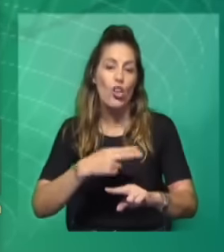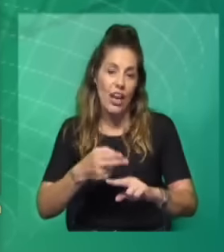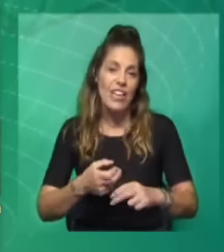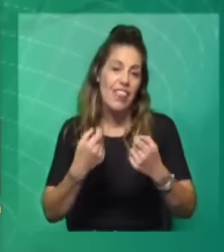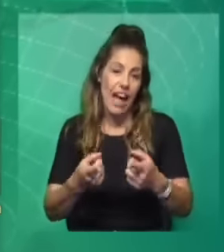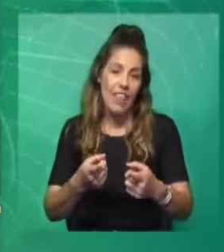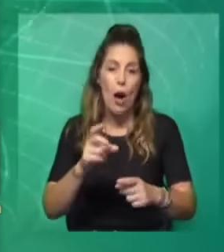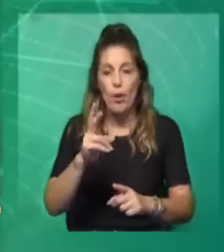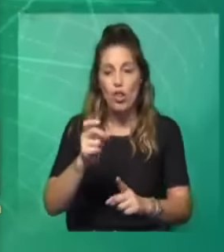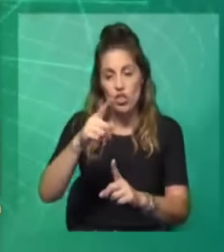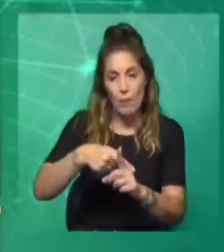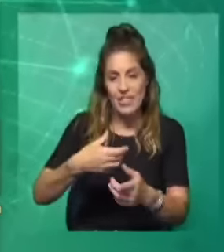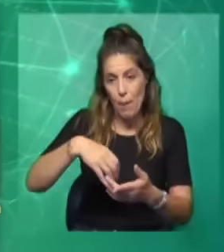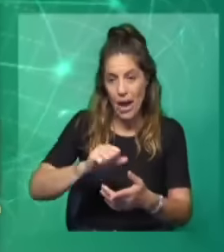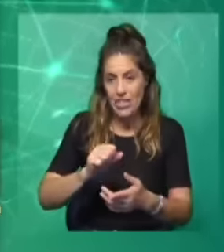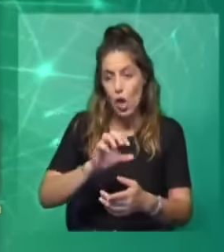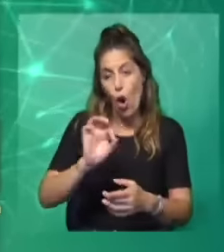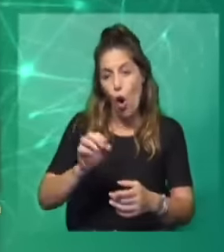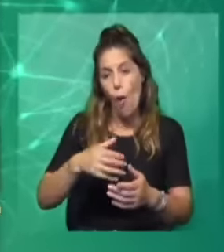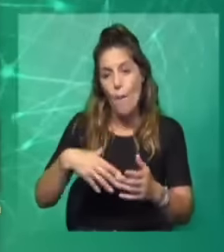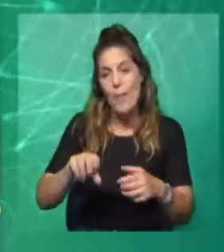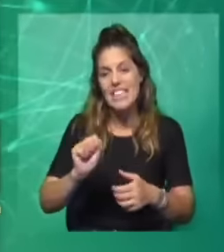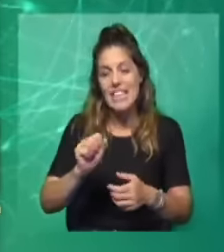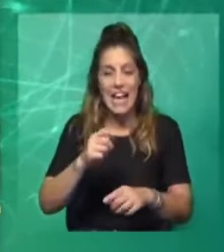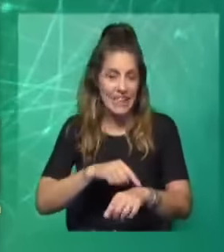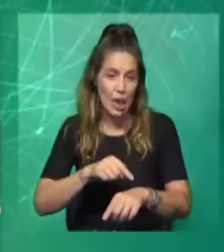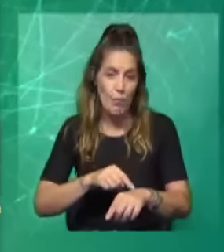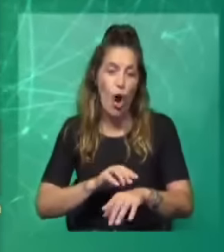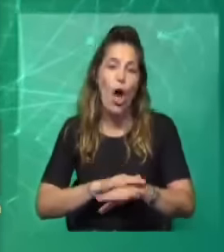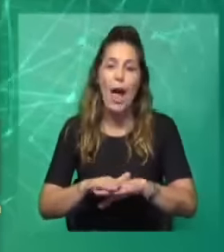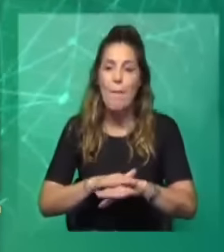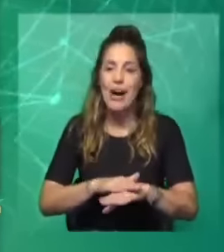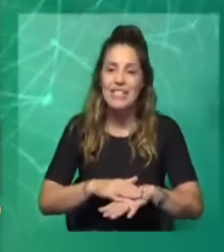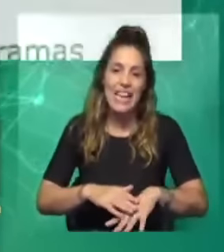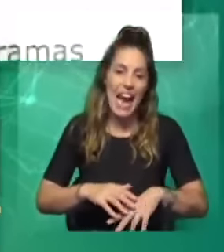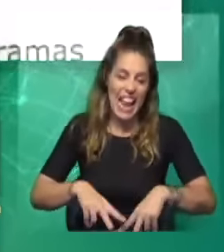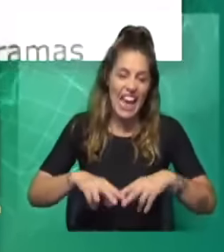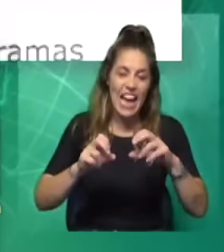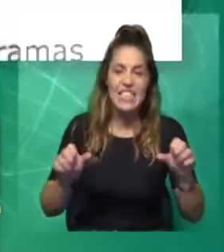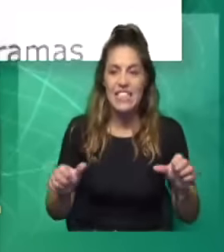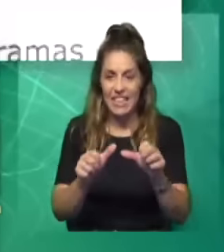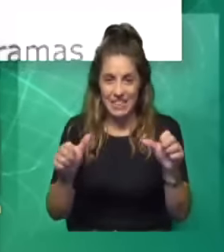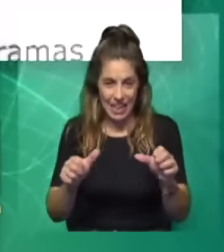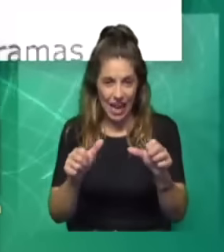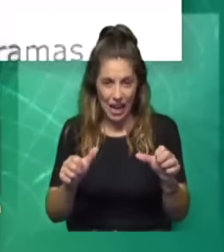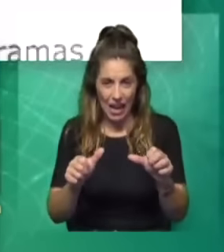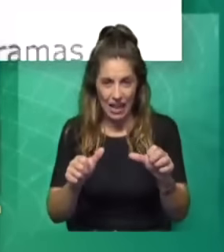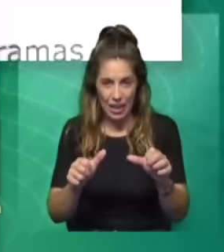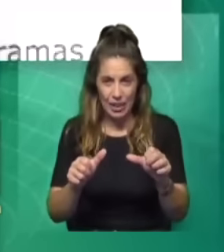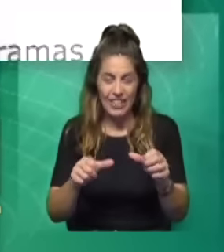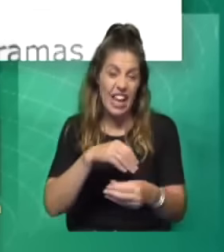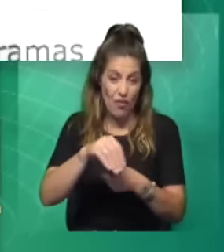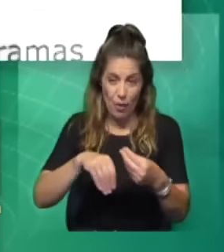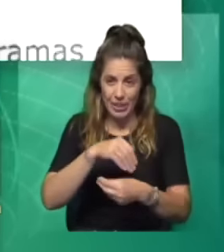12 meses más o o por más tiempo en base al estudio eh sociotécnico que se haga de de